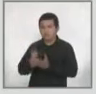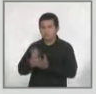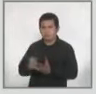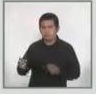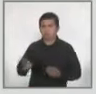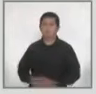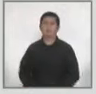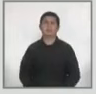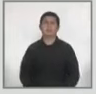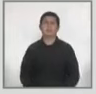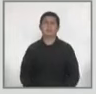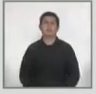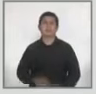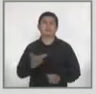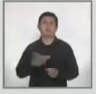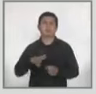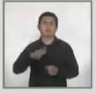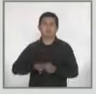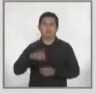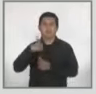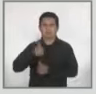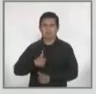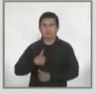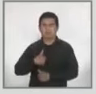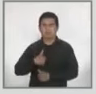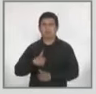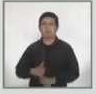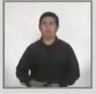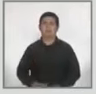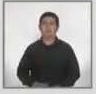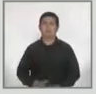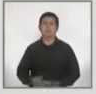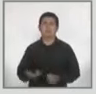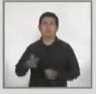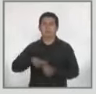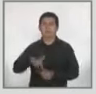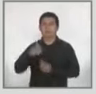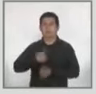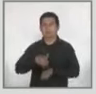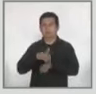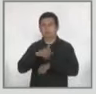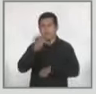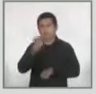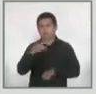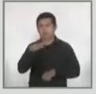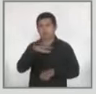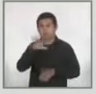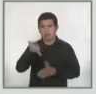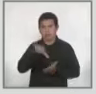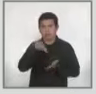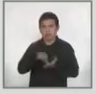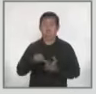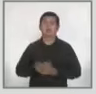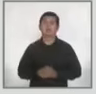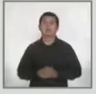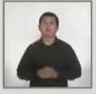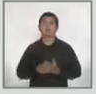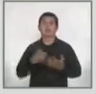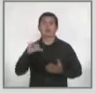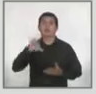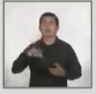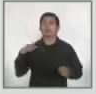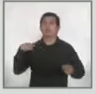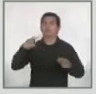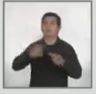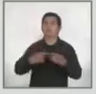En el reporte jurisdiccional, dentro de la jurisdicción sanitaria número 1, Valles Centrales, al día de